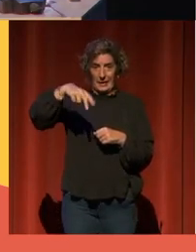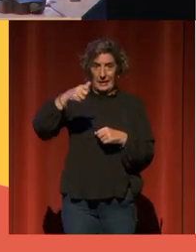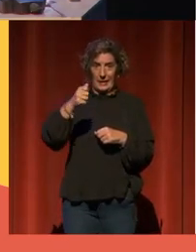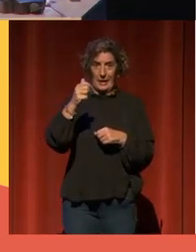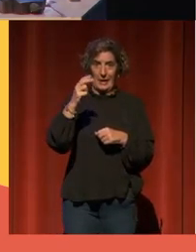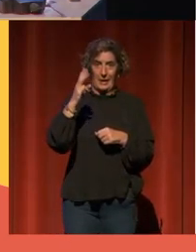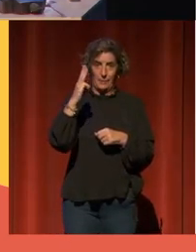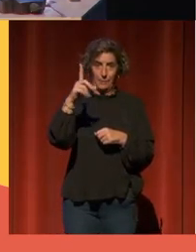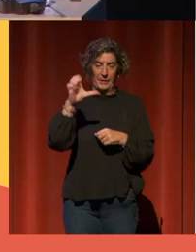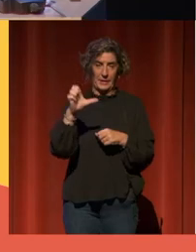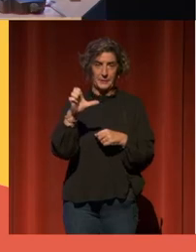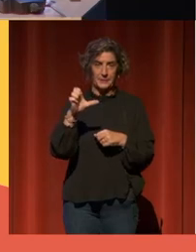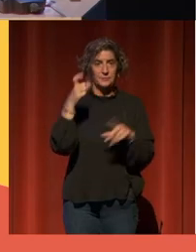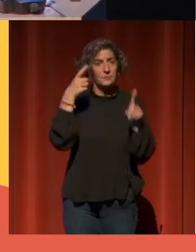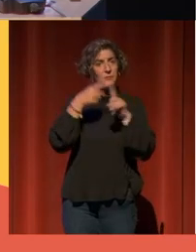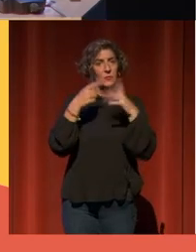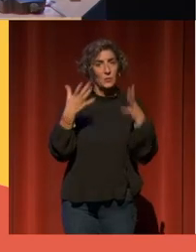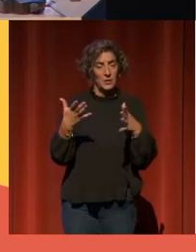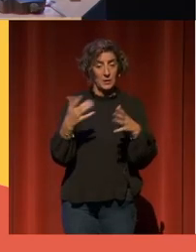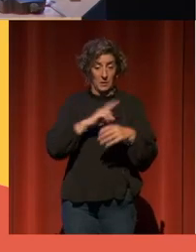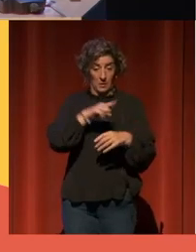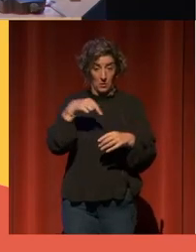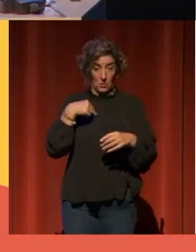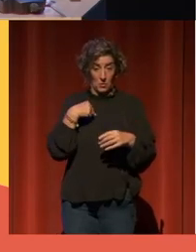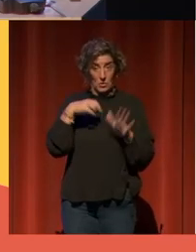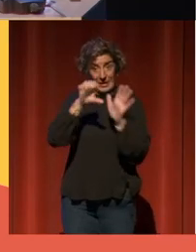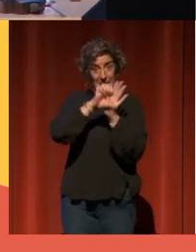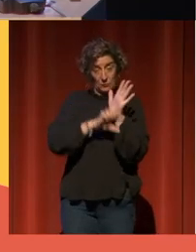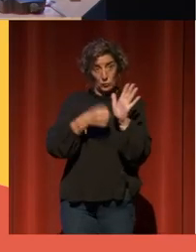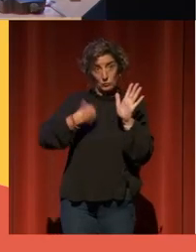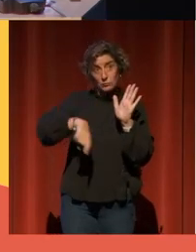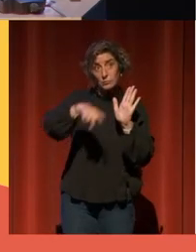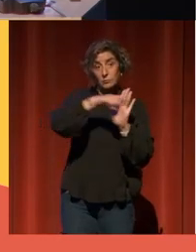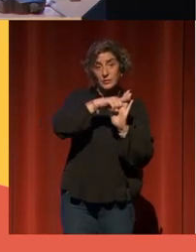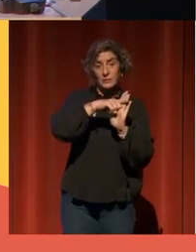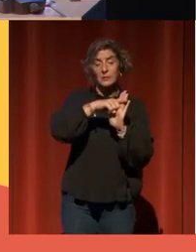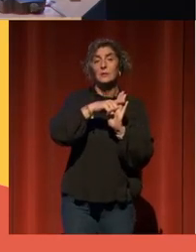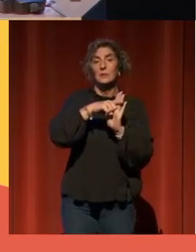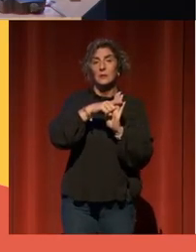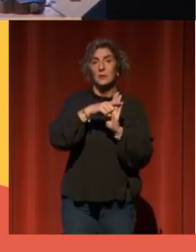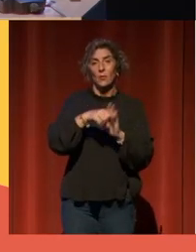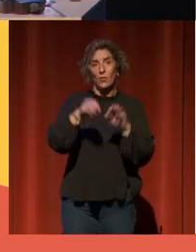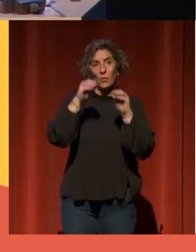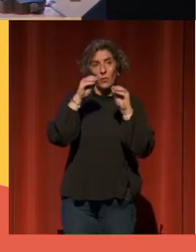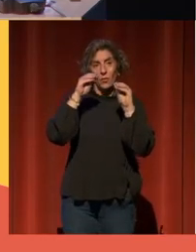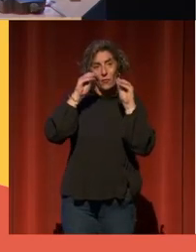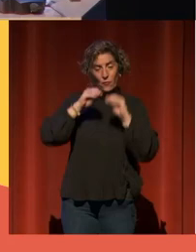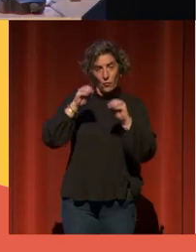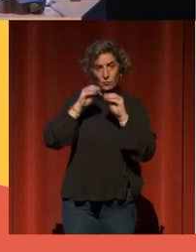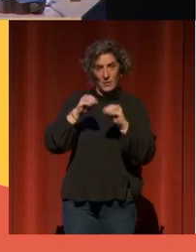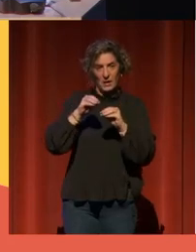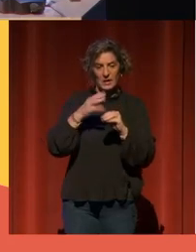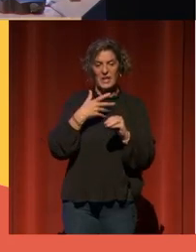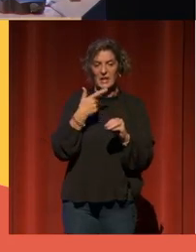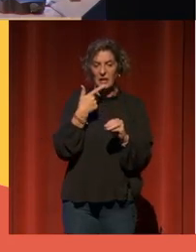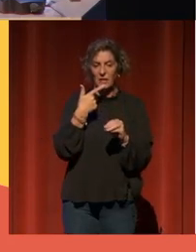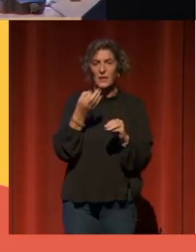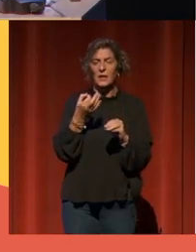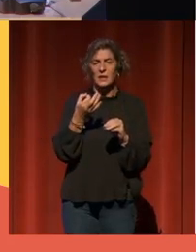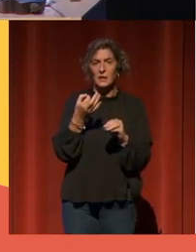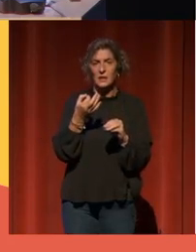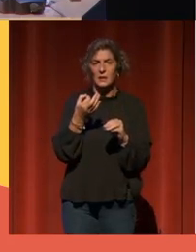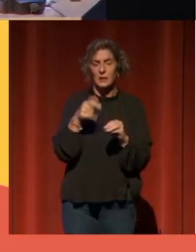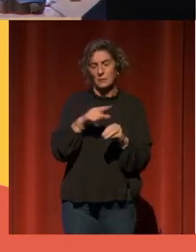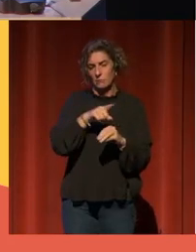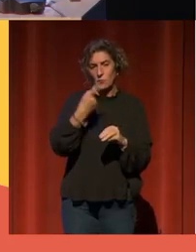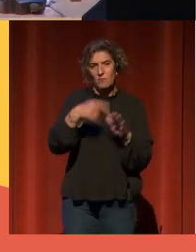naple se se constata en nuestros estatutos informar es decir ser una base de